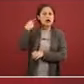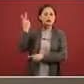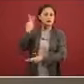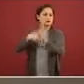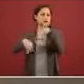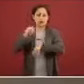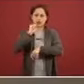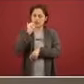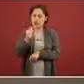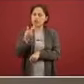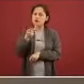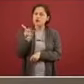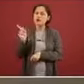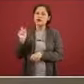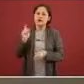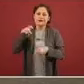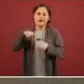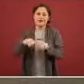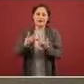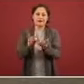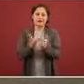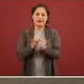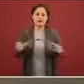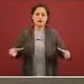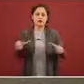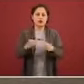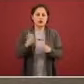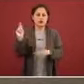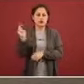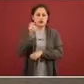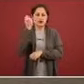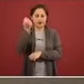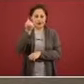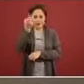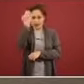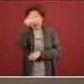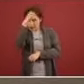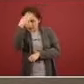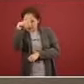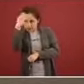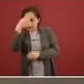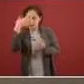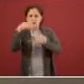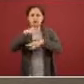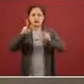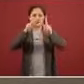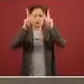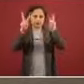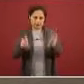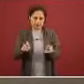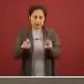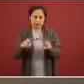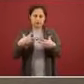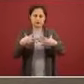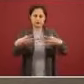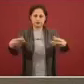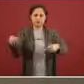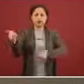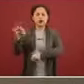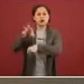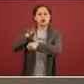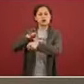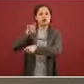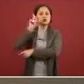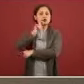del grupo técnico científico que ha asesorado la conducción de esta epidemia, y es la doctora Gisela